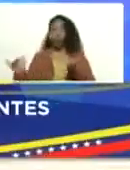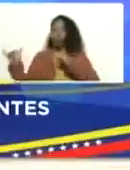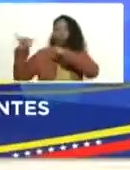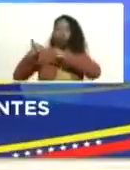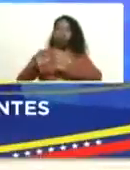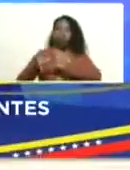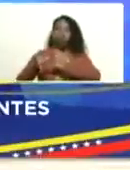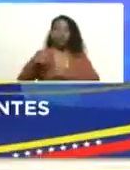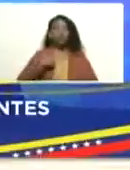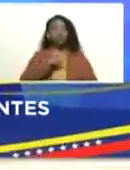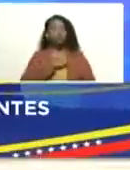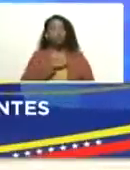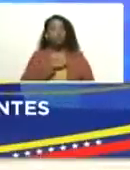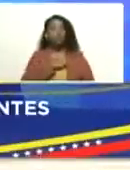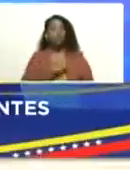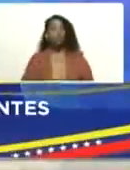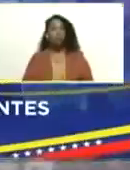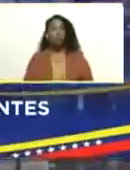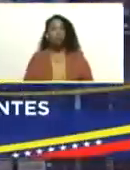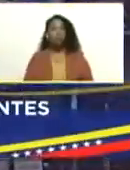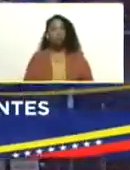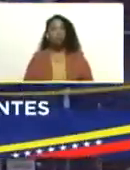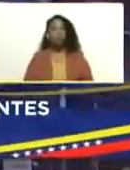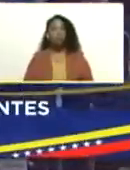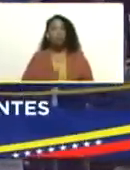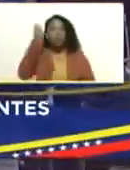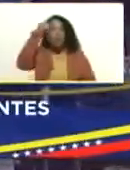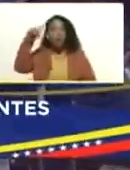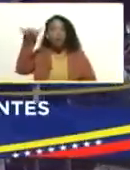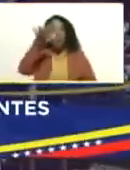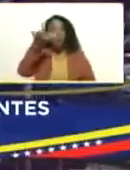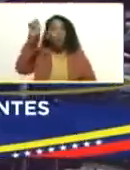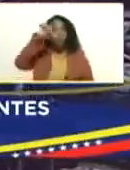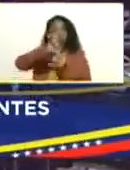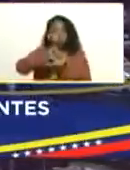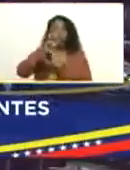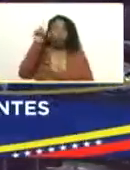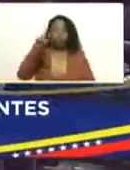nosotros y el gran pueblo de Irán